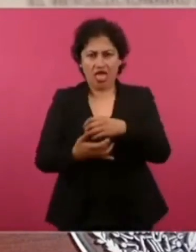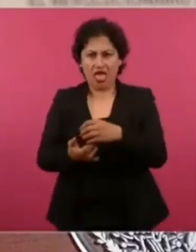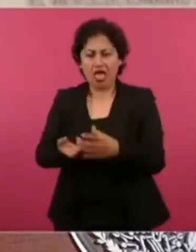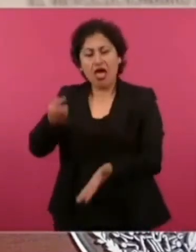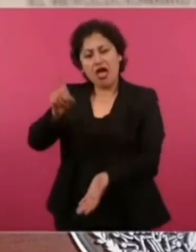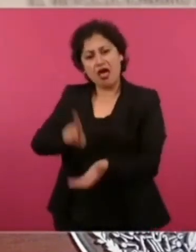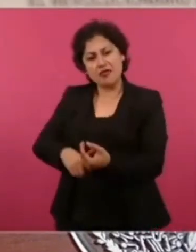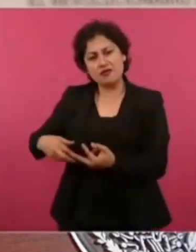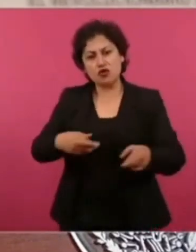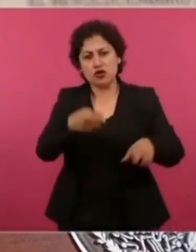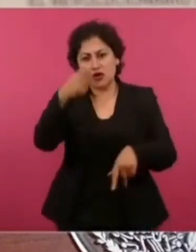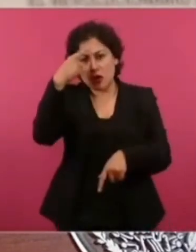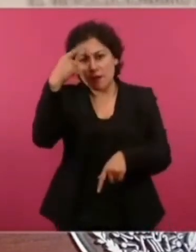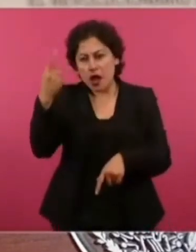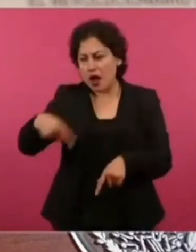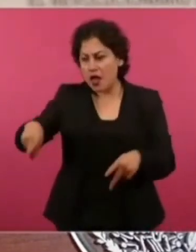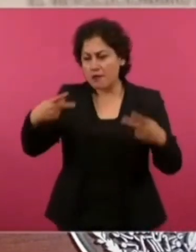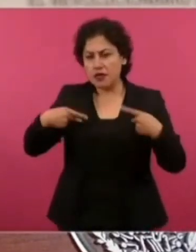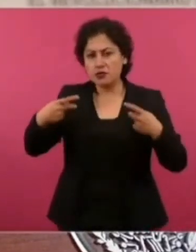Bravo.